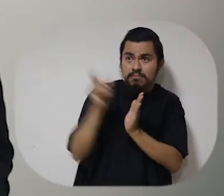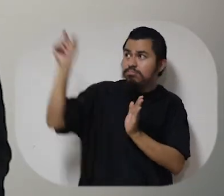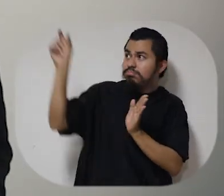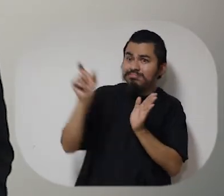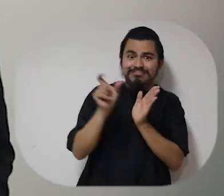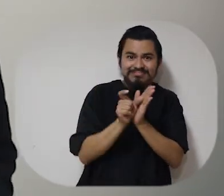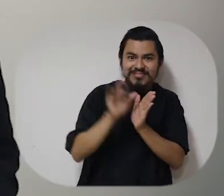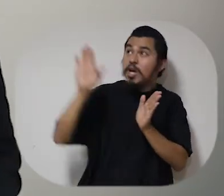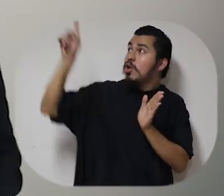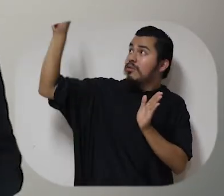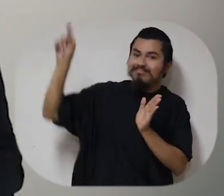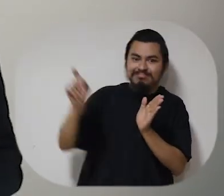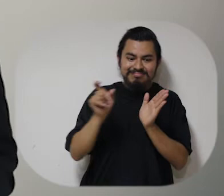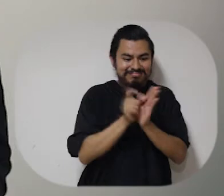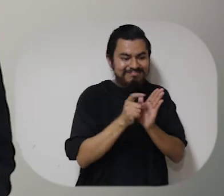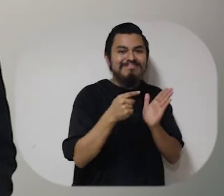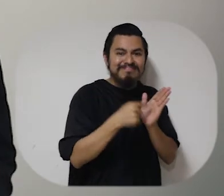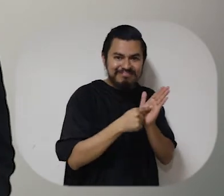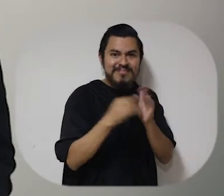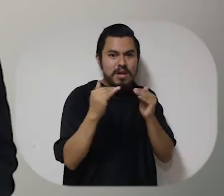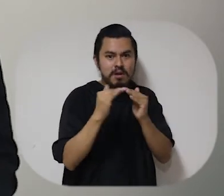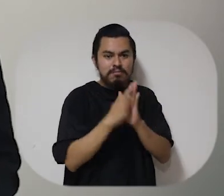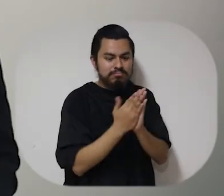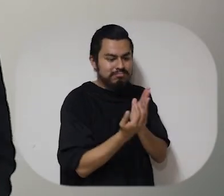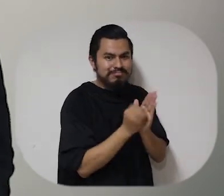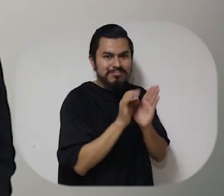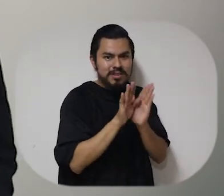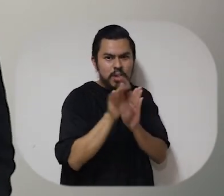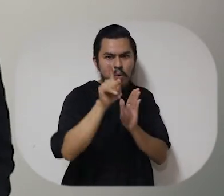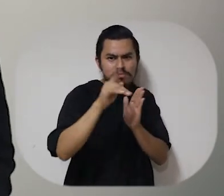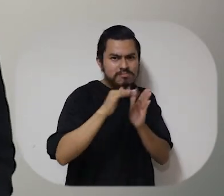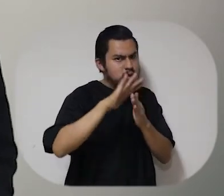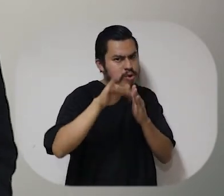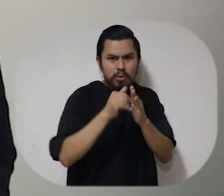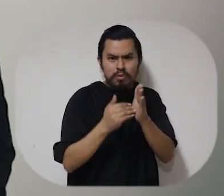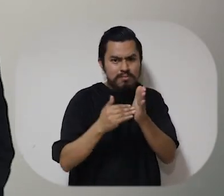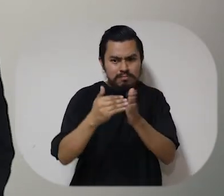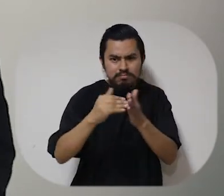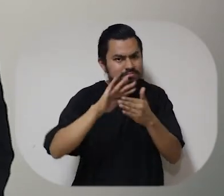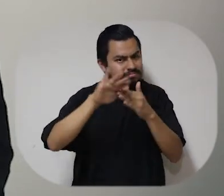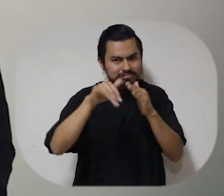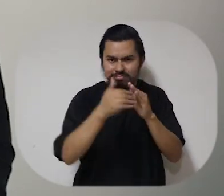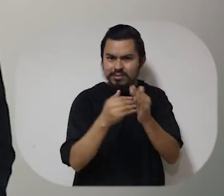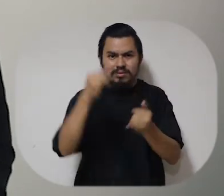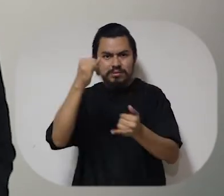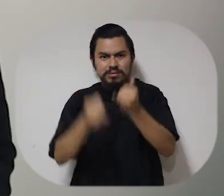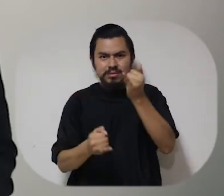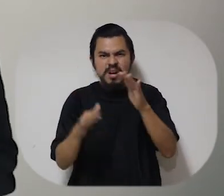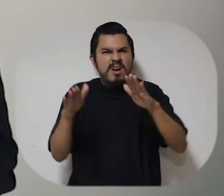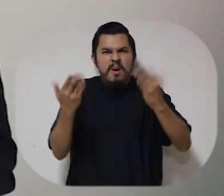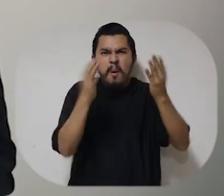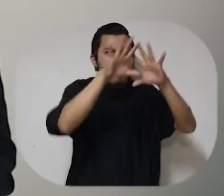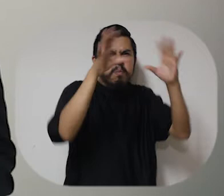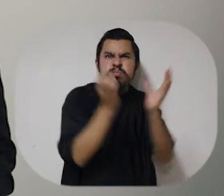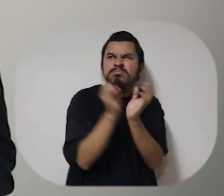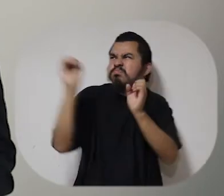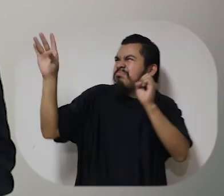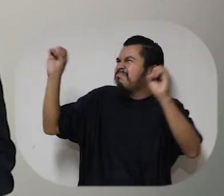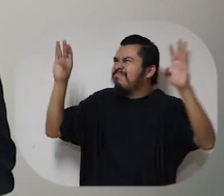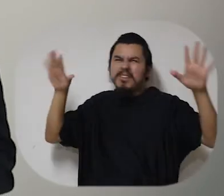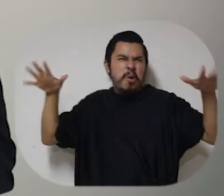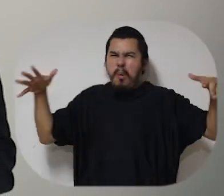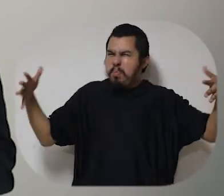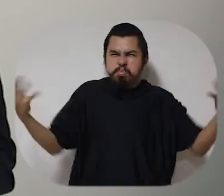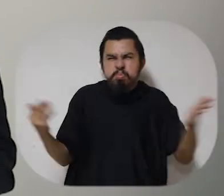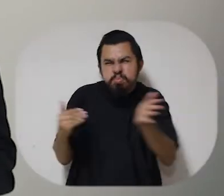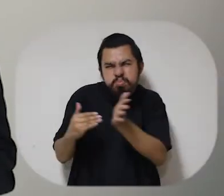la Biblia nos dice que hay un principio y un fin. Cómo es que fue creado todo el universo, toda la humanidad